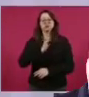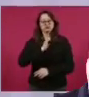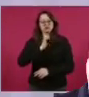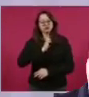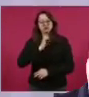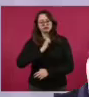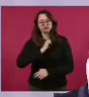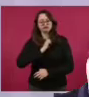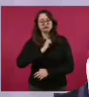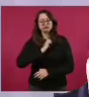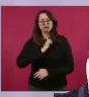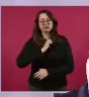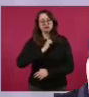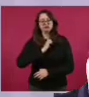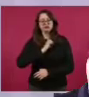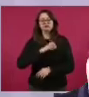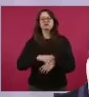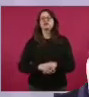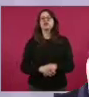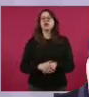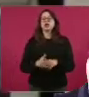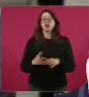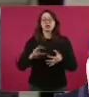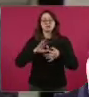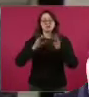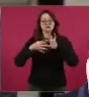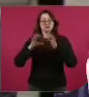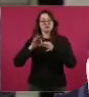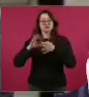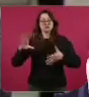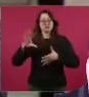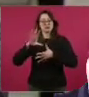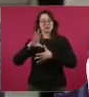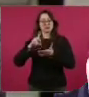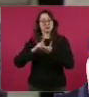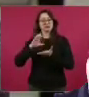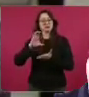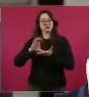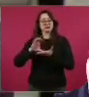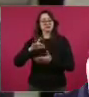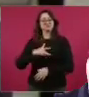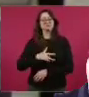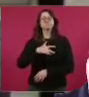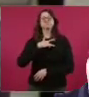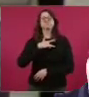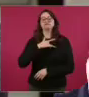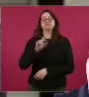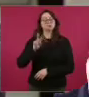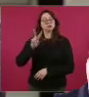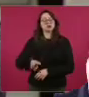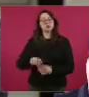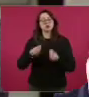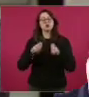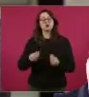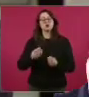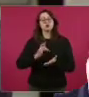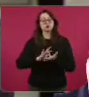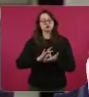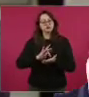recientes para Panamericanos, expresamos nuestro más sincero agradecimiento y